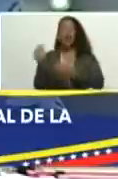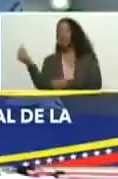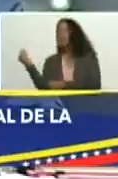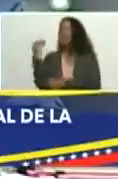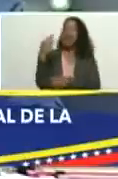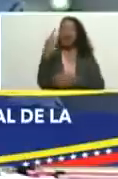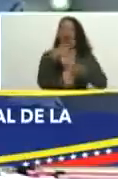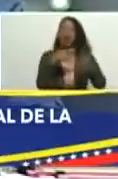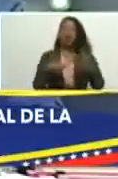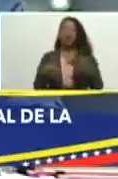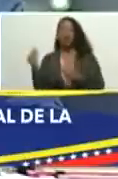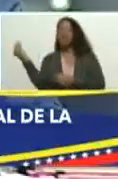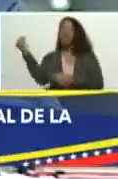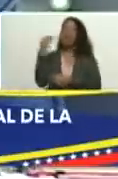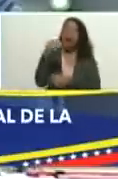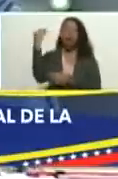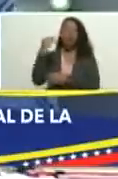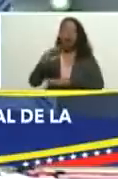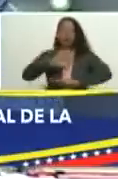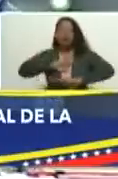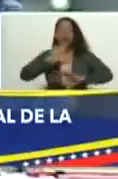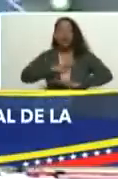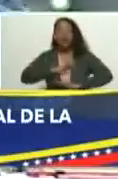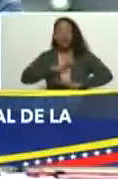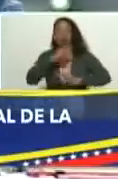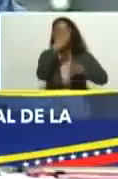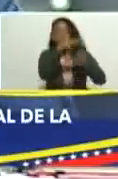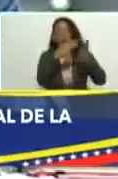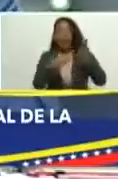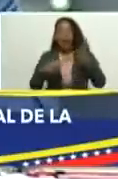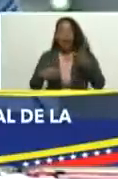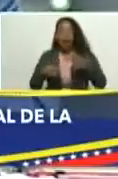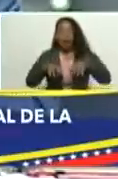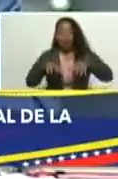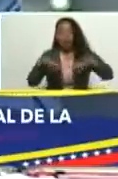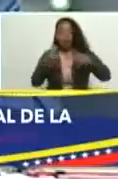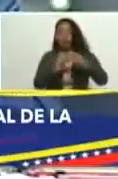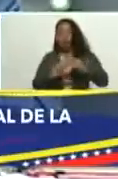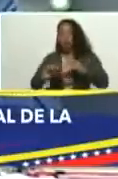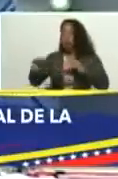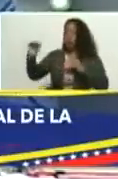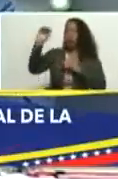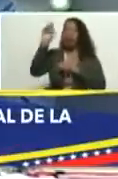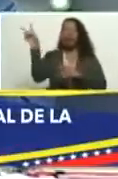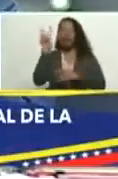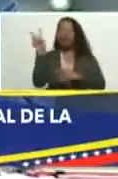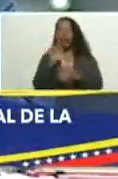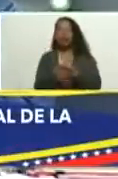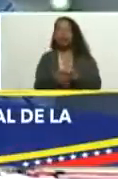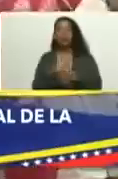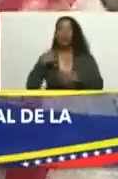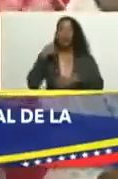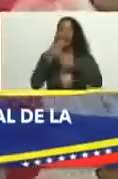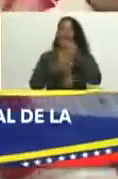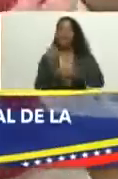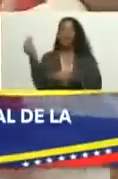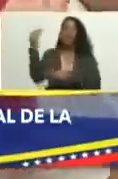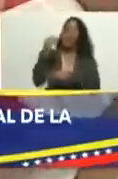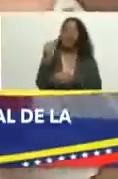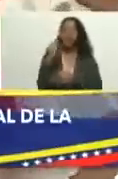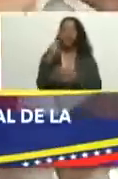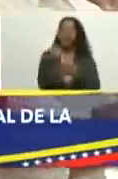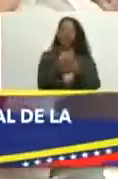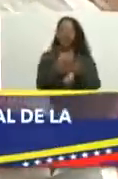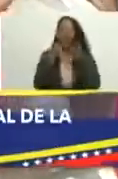recursos, generar bienes, generar productos y generar riquezas para el país. Tenemos que garantizar las inversiones públicas y